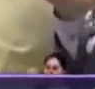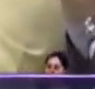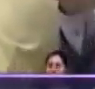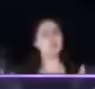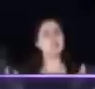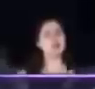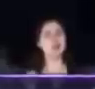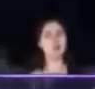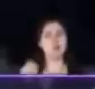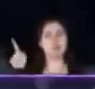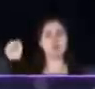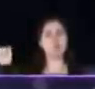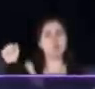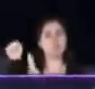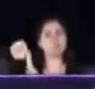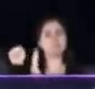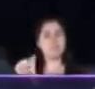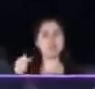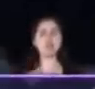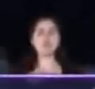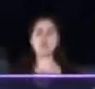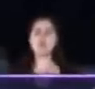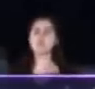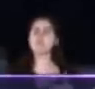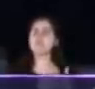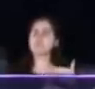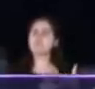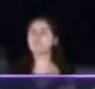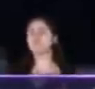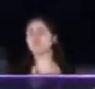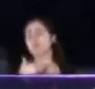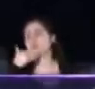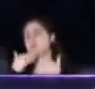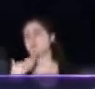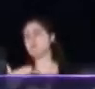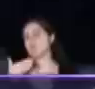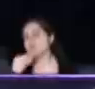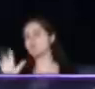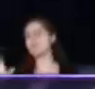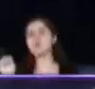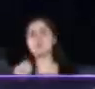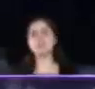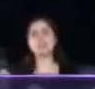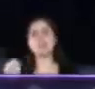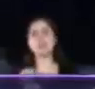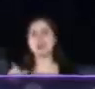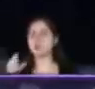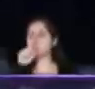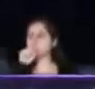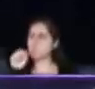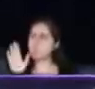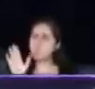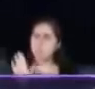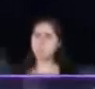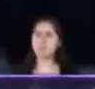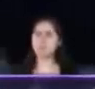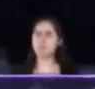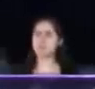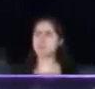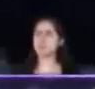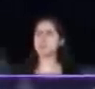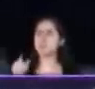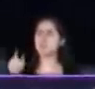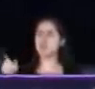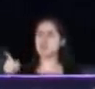Washington. Agradezco enormemente el trabajo, la colaboración, el compromiso y la dedicación de